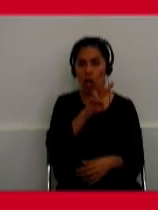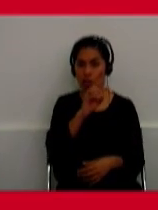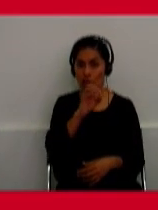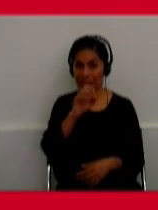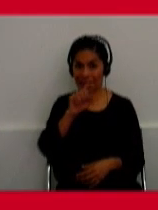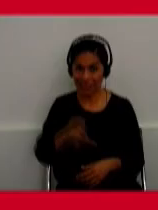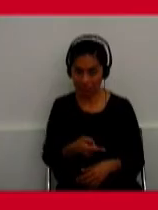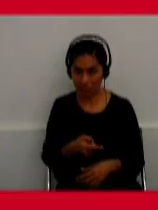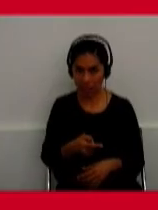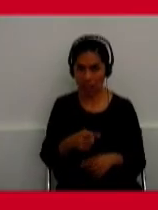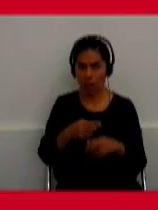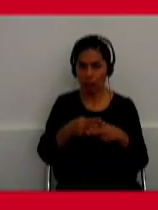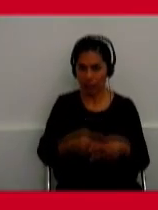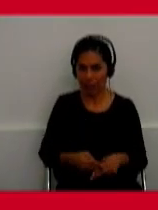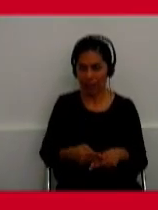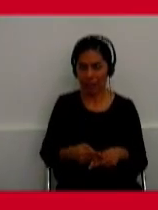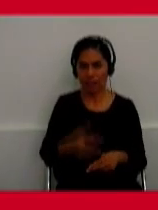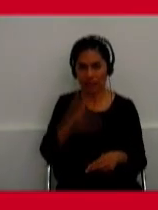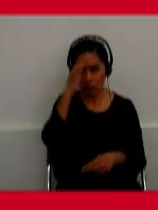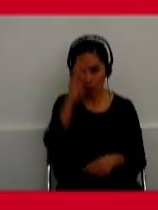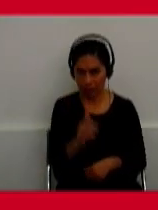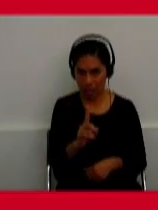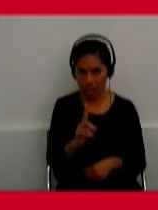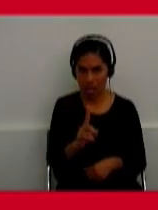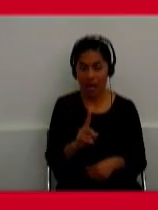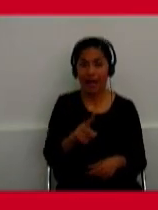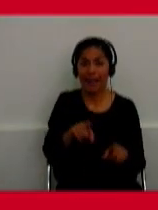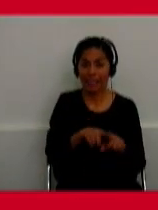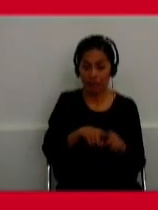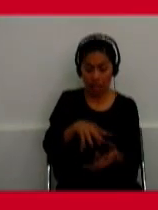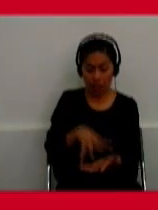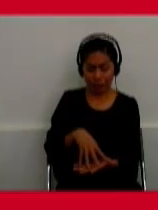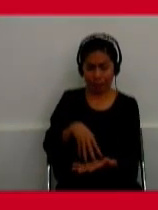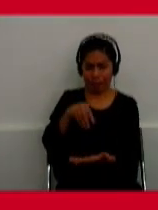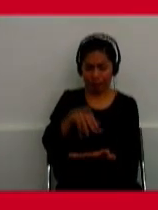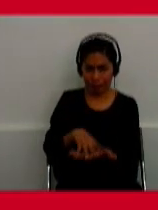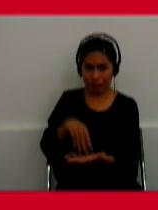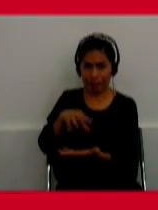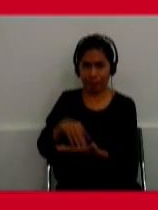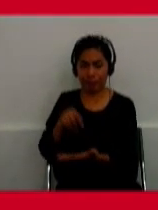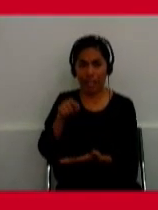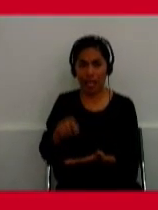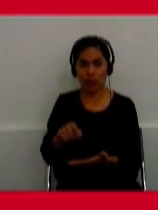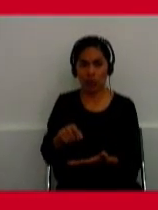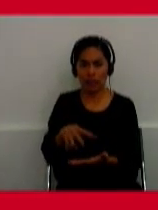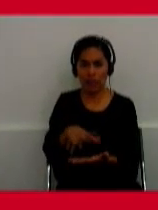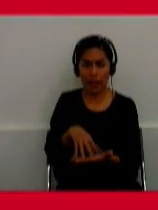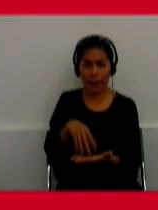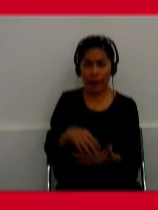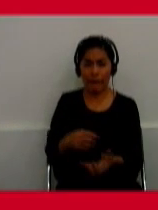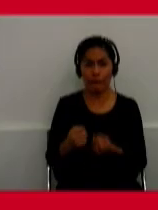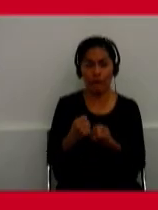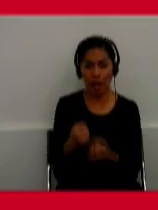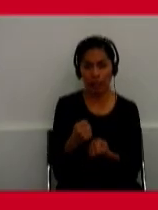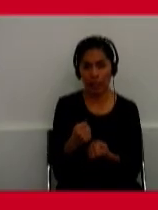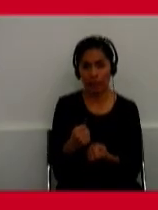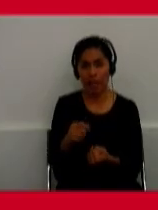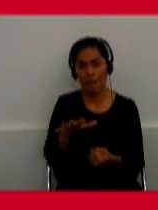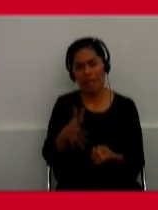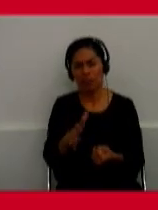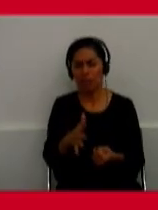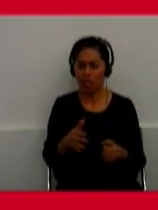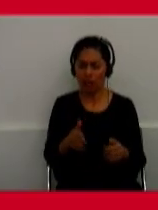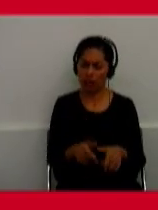día y por el rango de espesamiento es un espesador de high density, ¿no? Y los espesadores serían un espesador de 72 metros